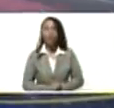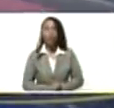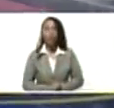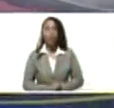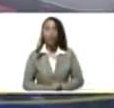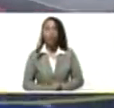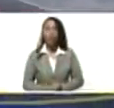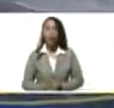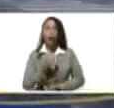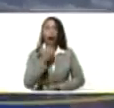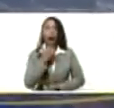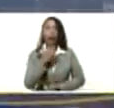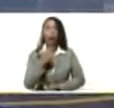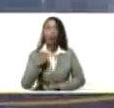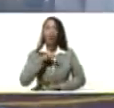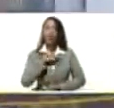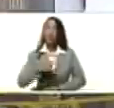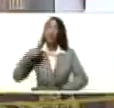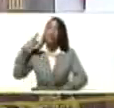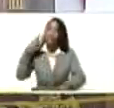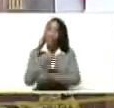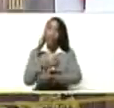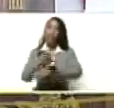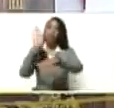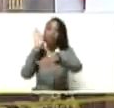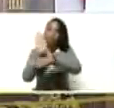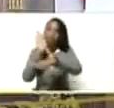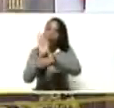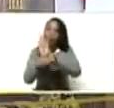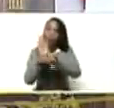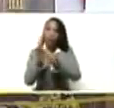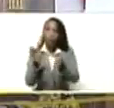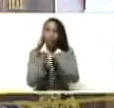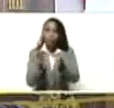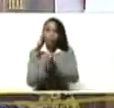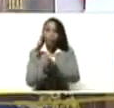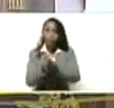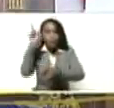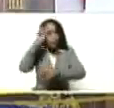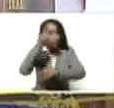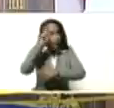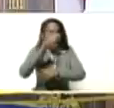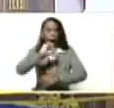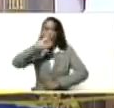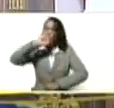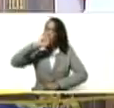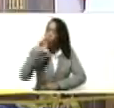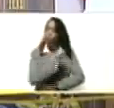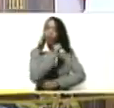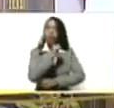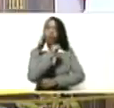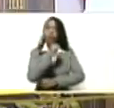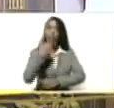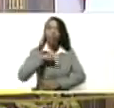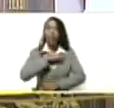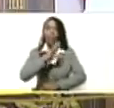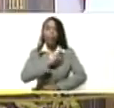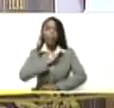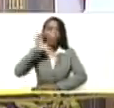algo que debemos cultivar el amor por nuestra patria el